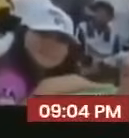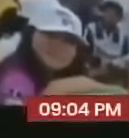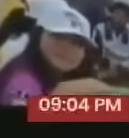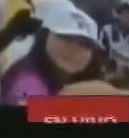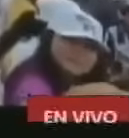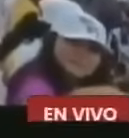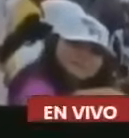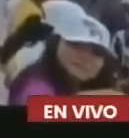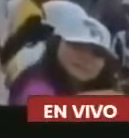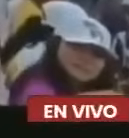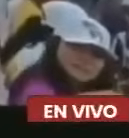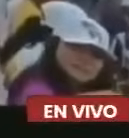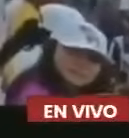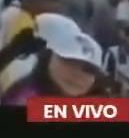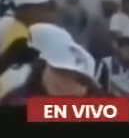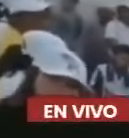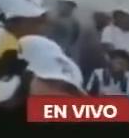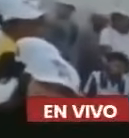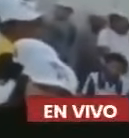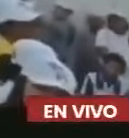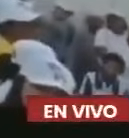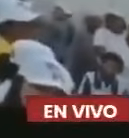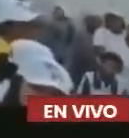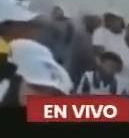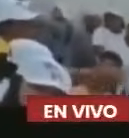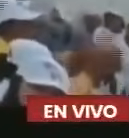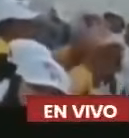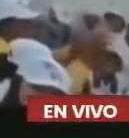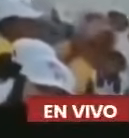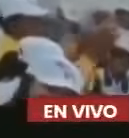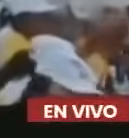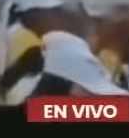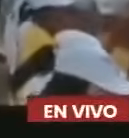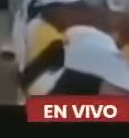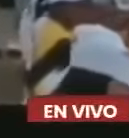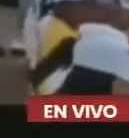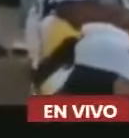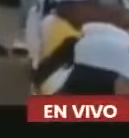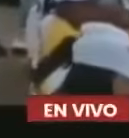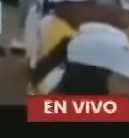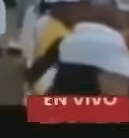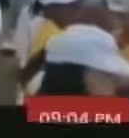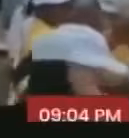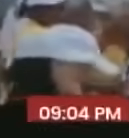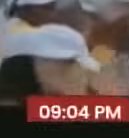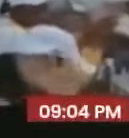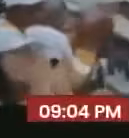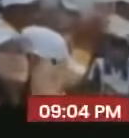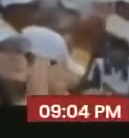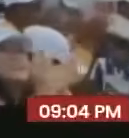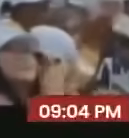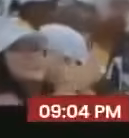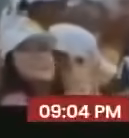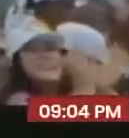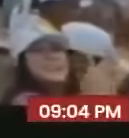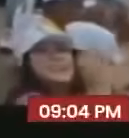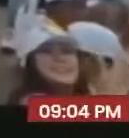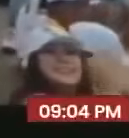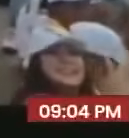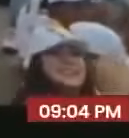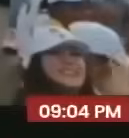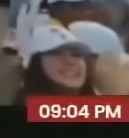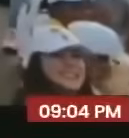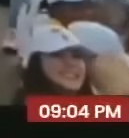total. El único que tiene el gringo tratado que tiene validez hasta la fecha es un acuerdo de Ginebra.